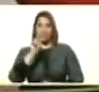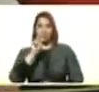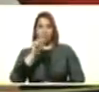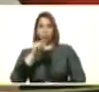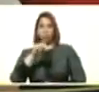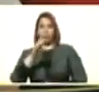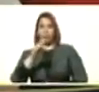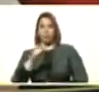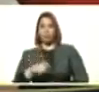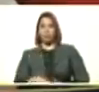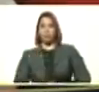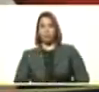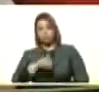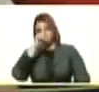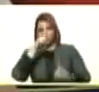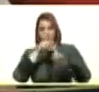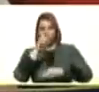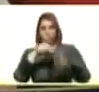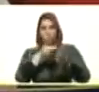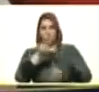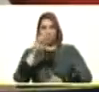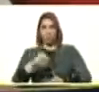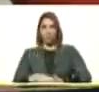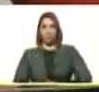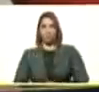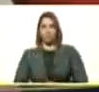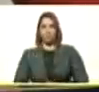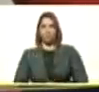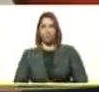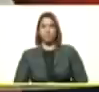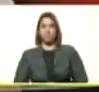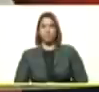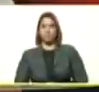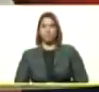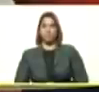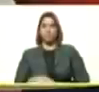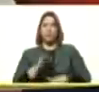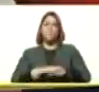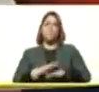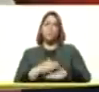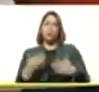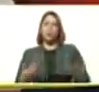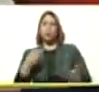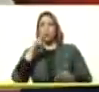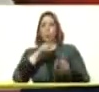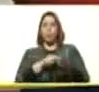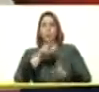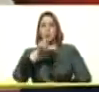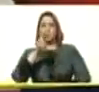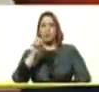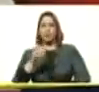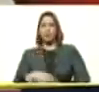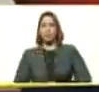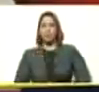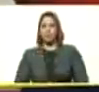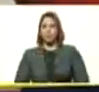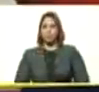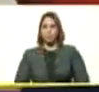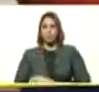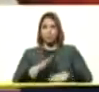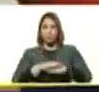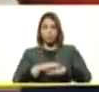3R.net, rumbo al 2030. ¿Por qué al 2030? Porque